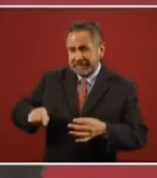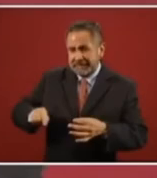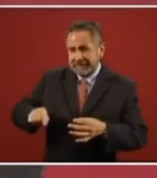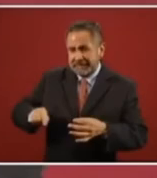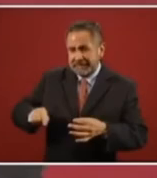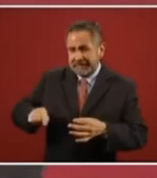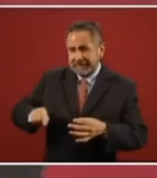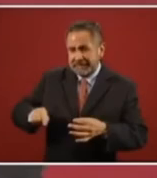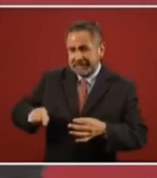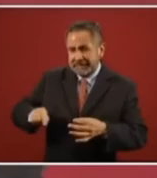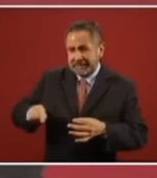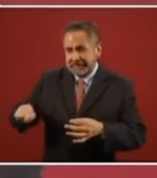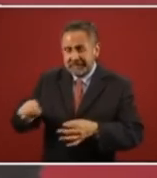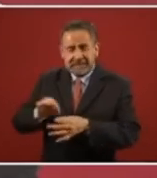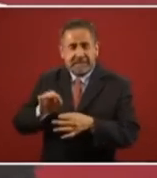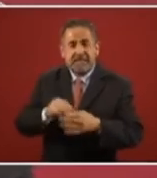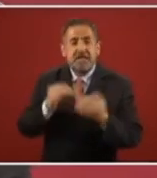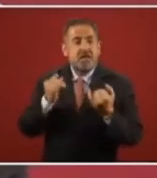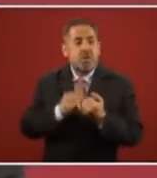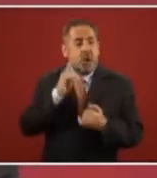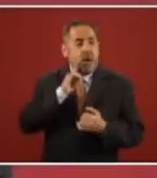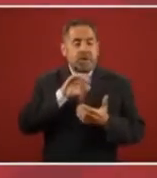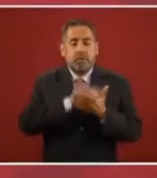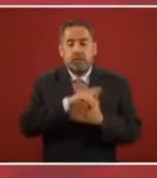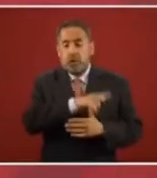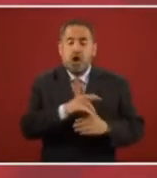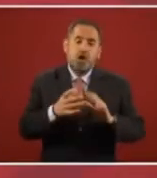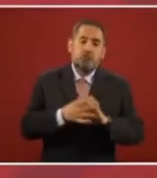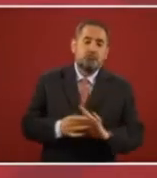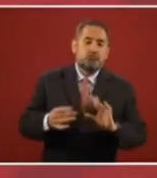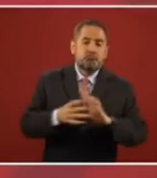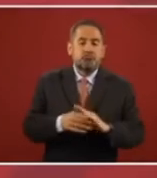de empresa y sólo cuenta